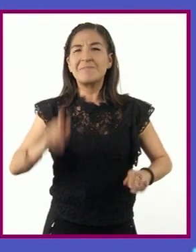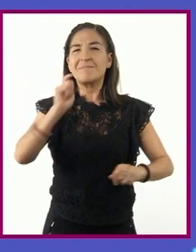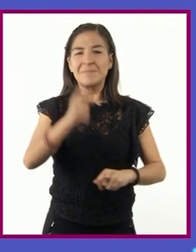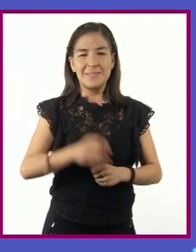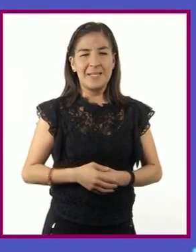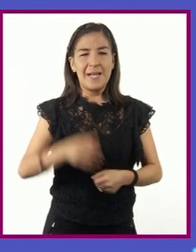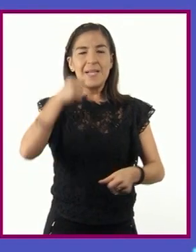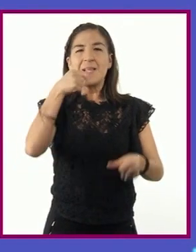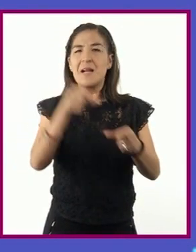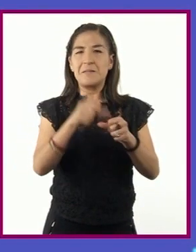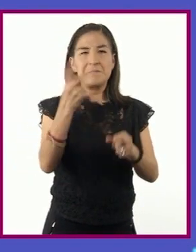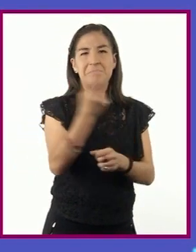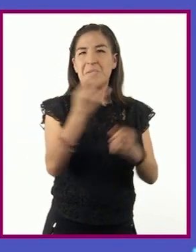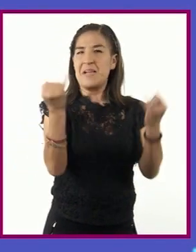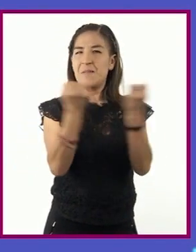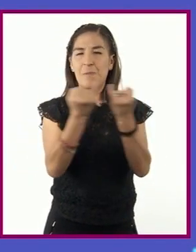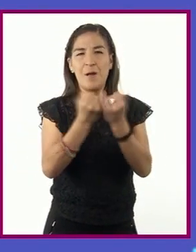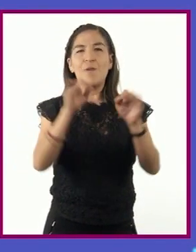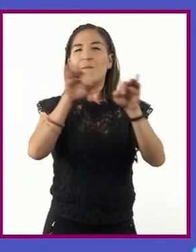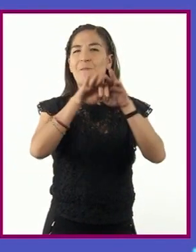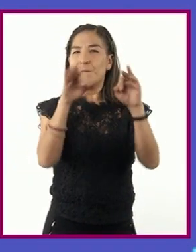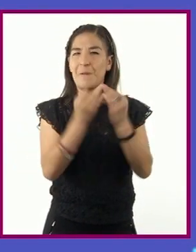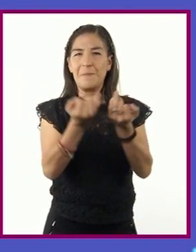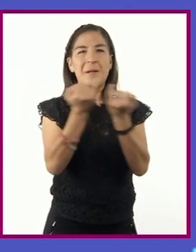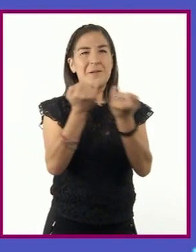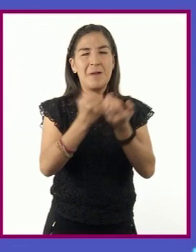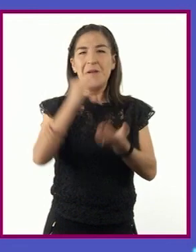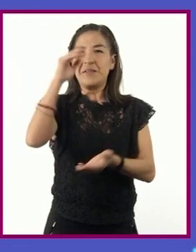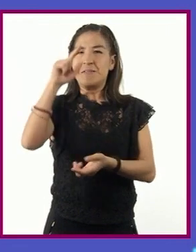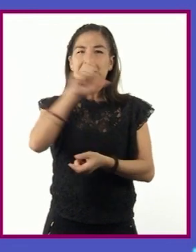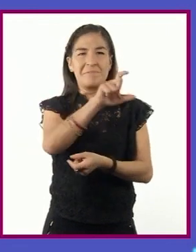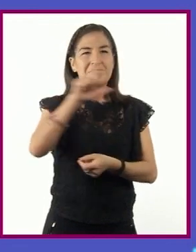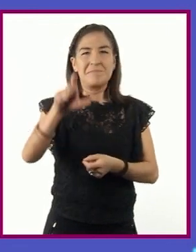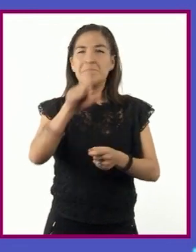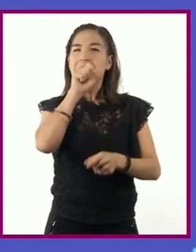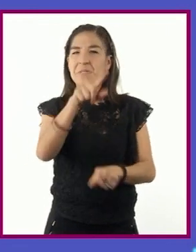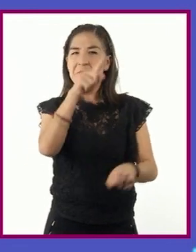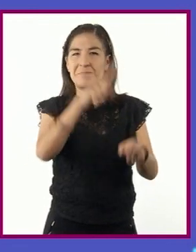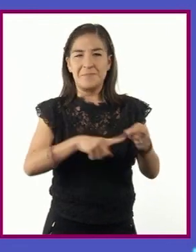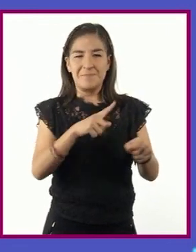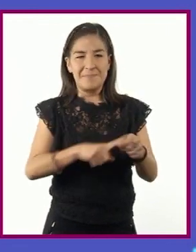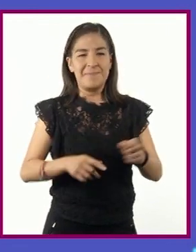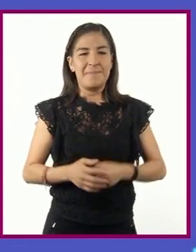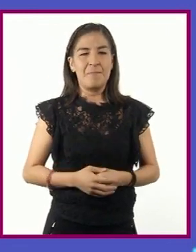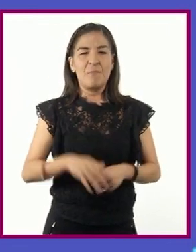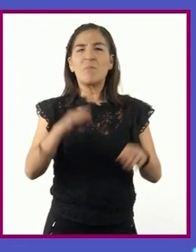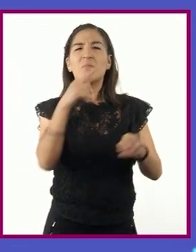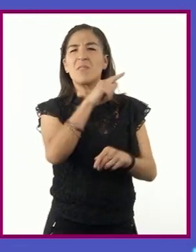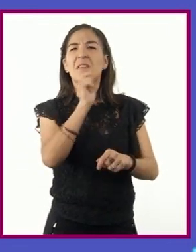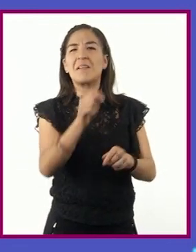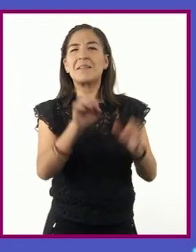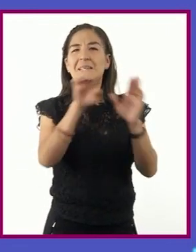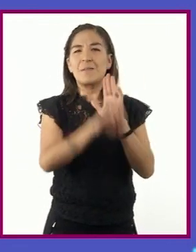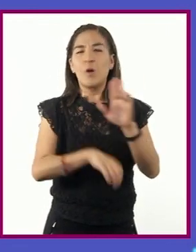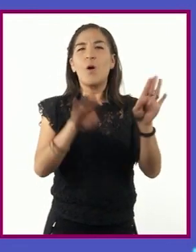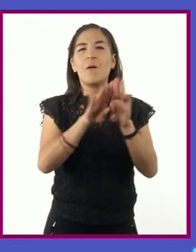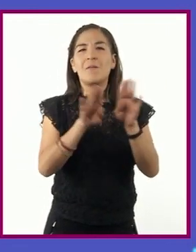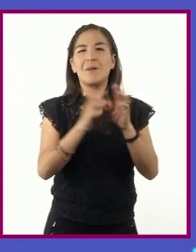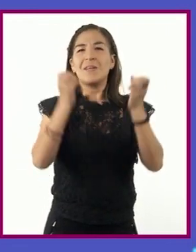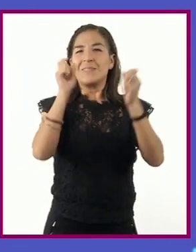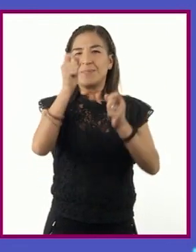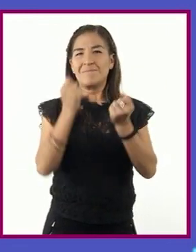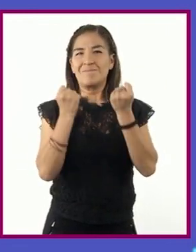son letras iguales en tamaño y forma, tienen el mismo color, están simulando una barra de equilibrio.